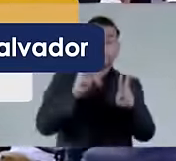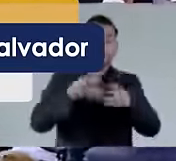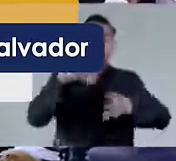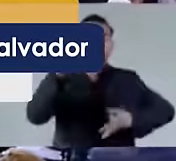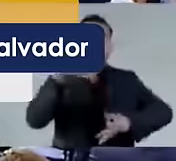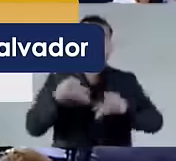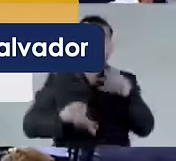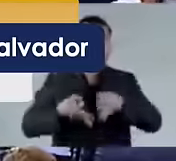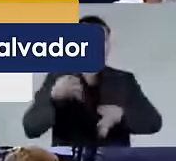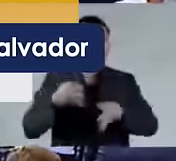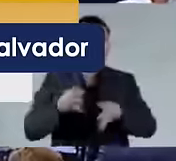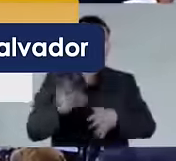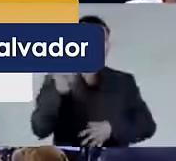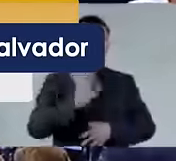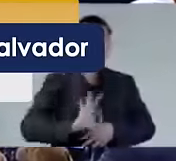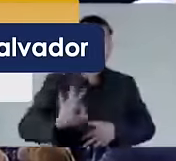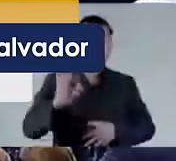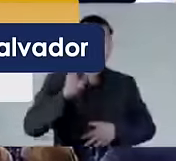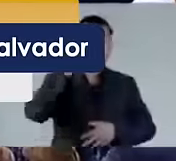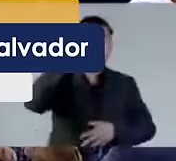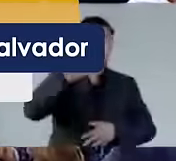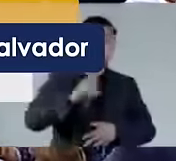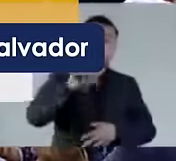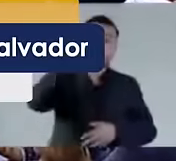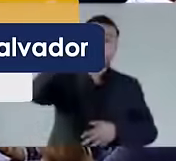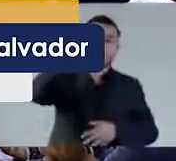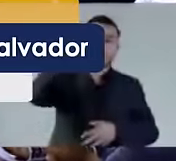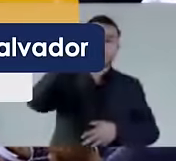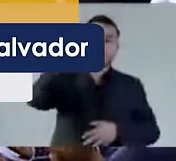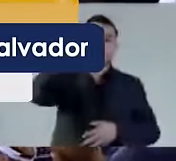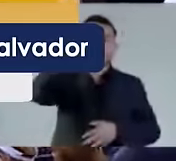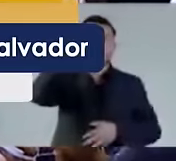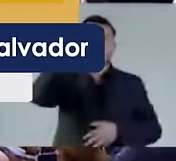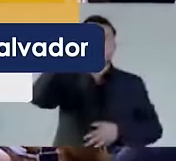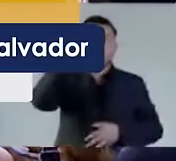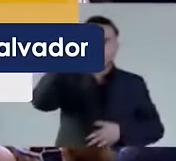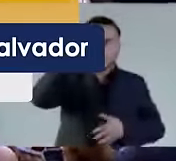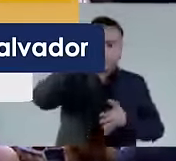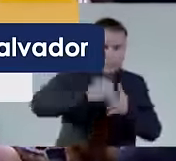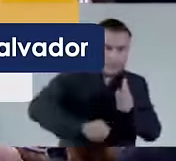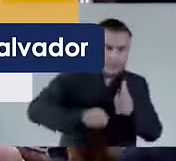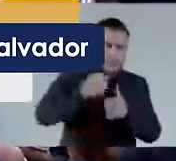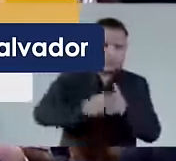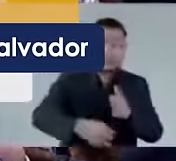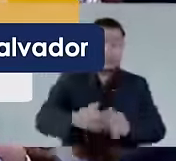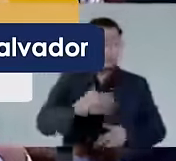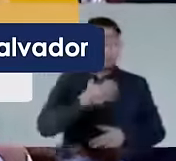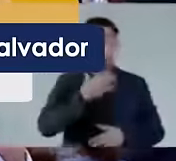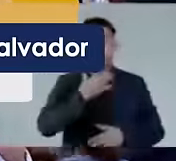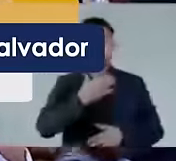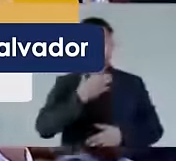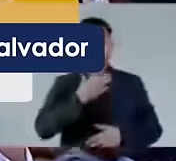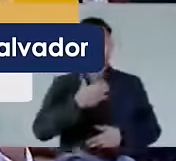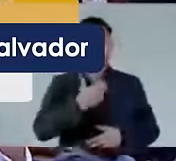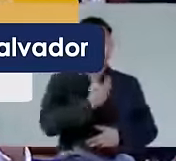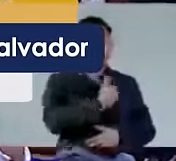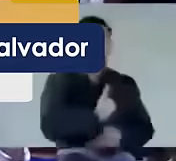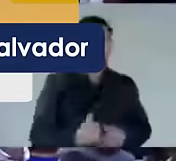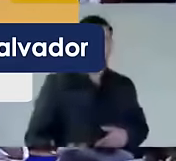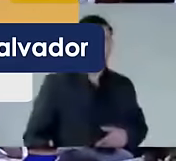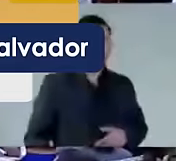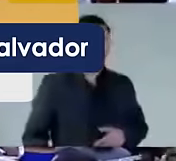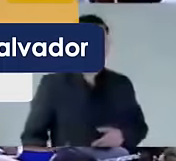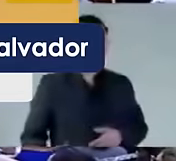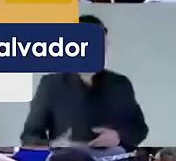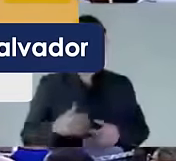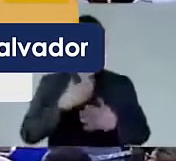y la prosperidad padre tú conoces los desafíos que el presidente enfrentará dale